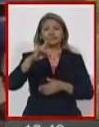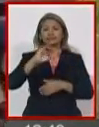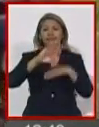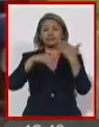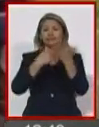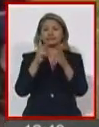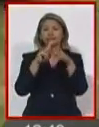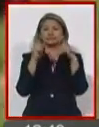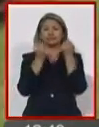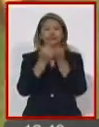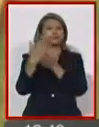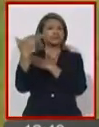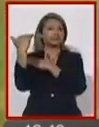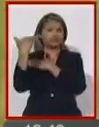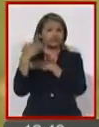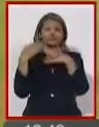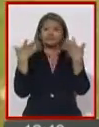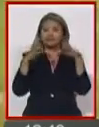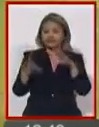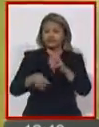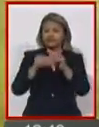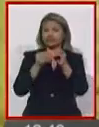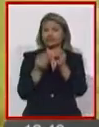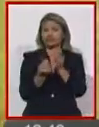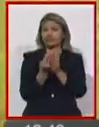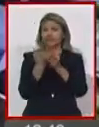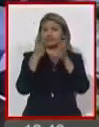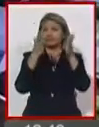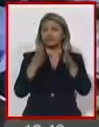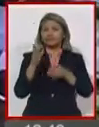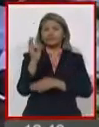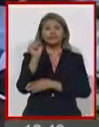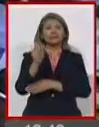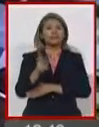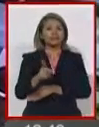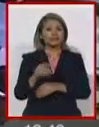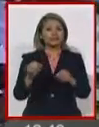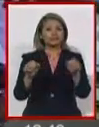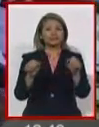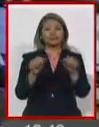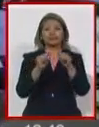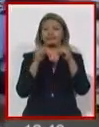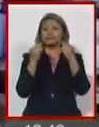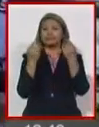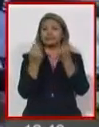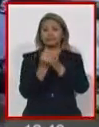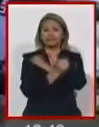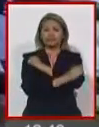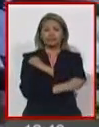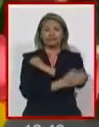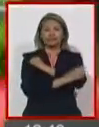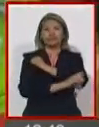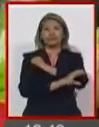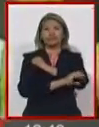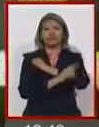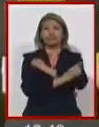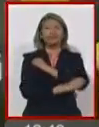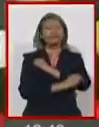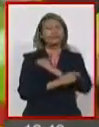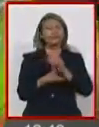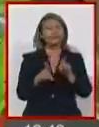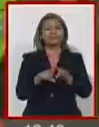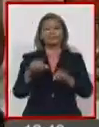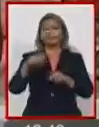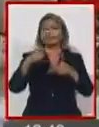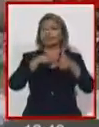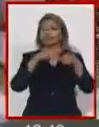todo el departamento de Santa Cruz. Se están plegando productores de la zona de Pailón, de la zona de Camiri, de la zona de lo que es el Torno. La tercera